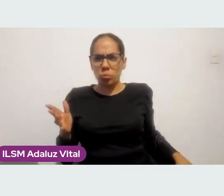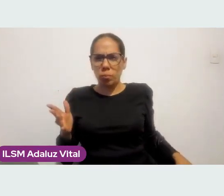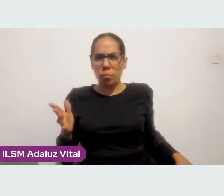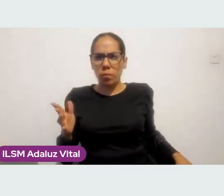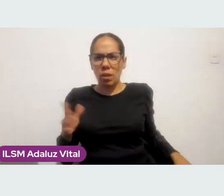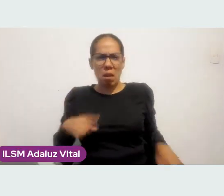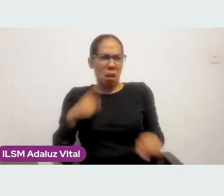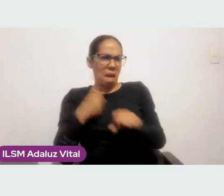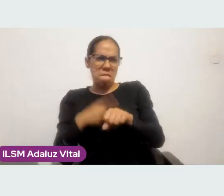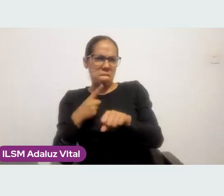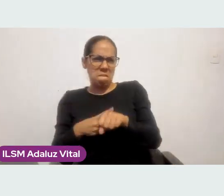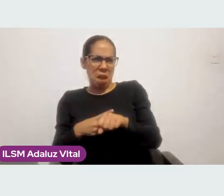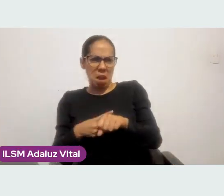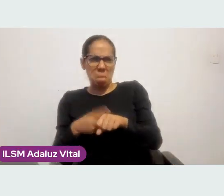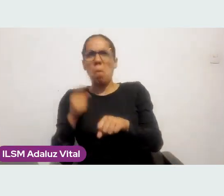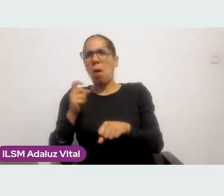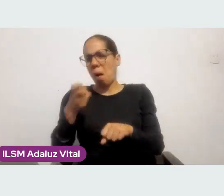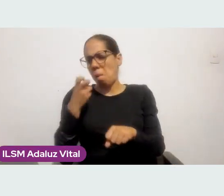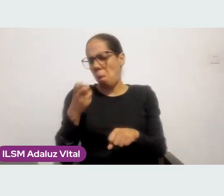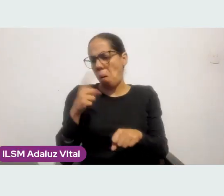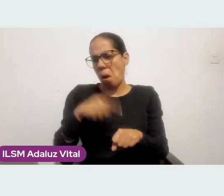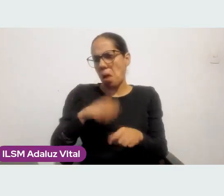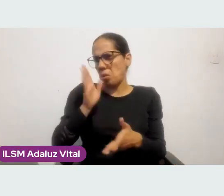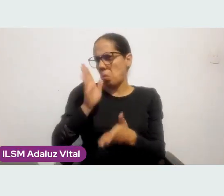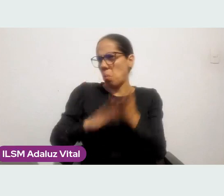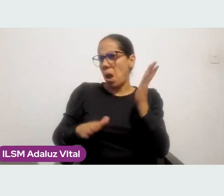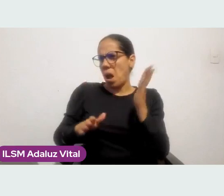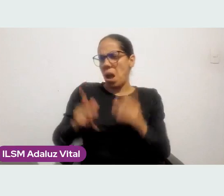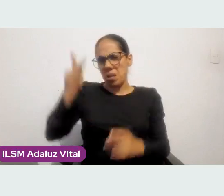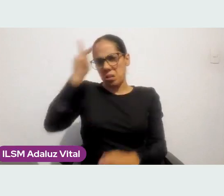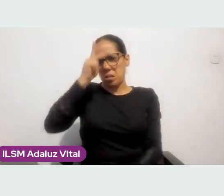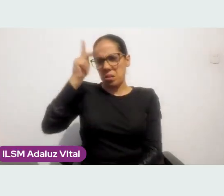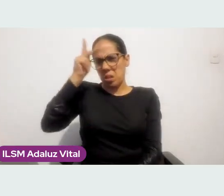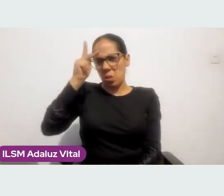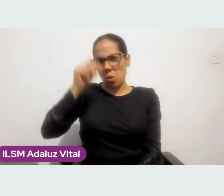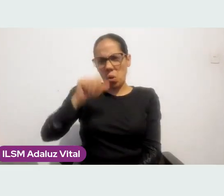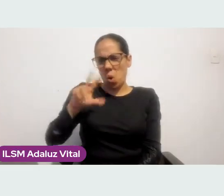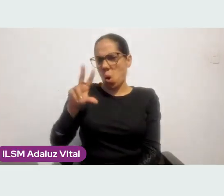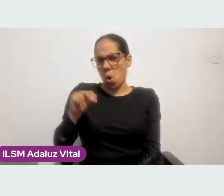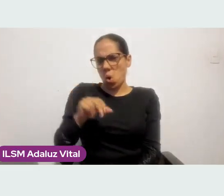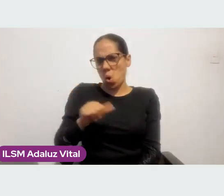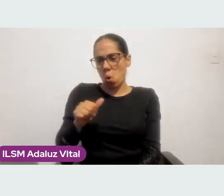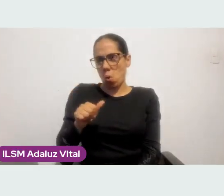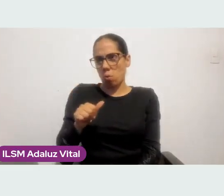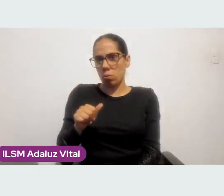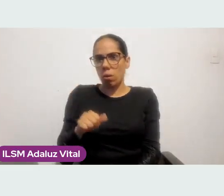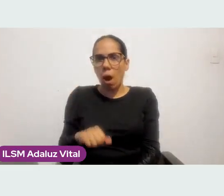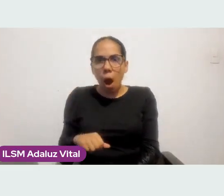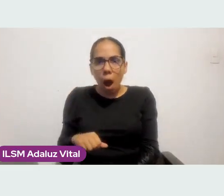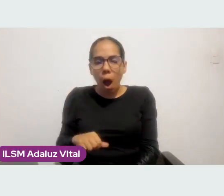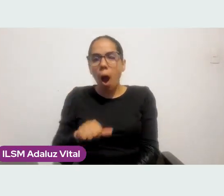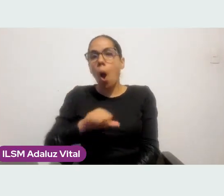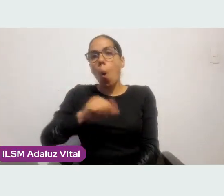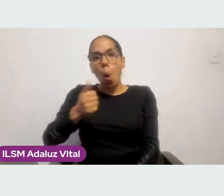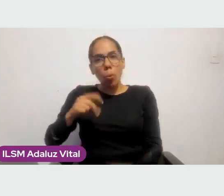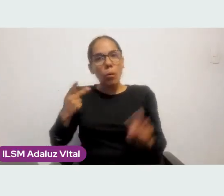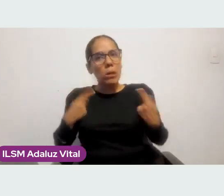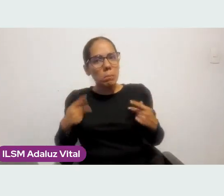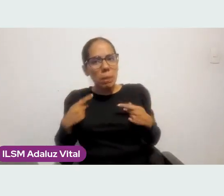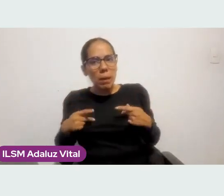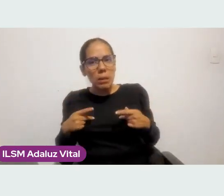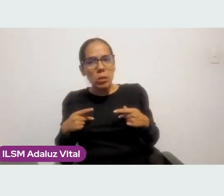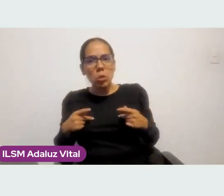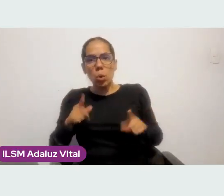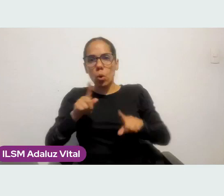enfermo que yo creo que ya un psicólogo no, tendrá que ir con un psiquiatra, ¿no? Como si